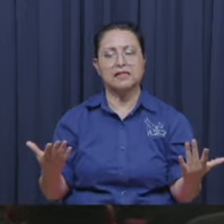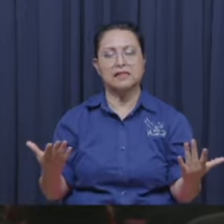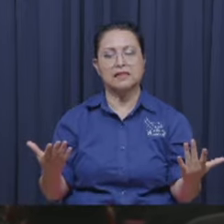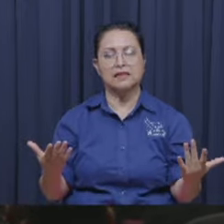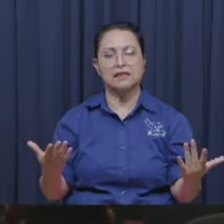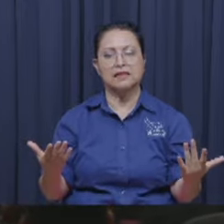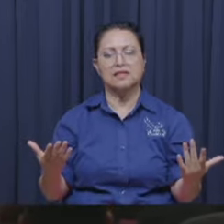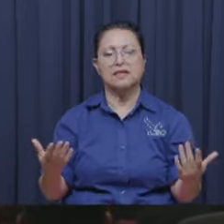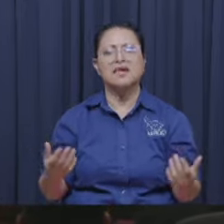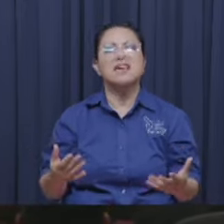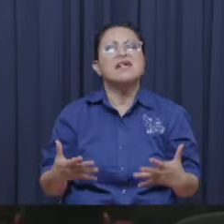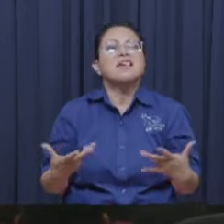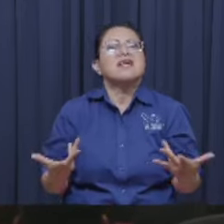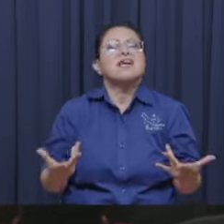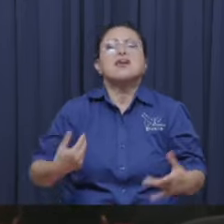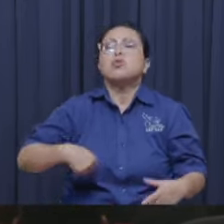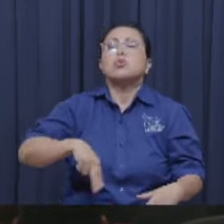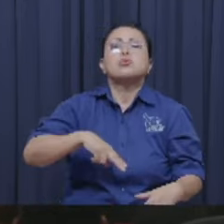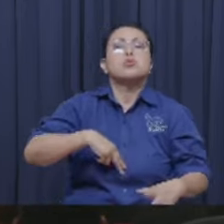hermano Sergio, ¿y qué hacemos?